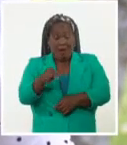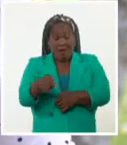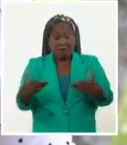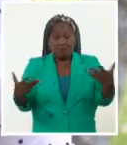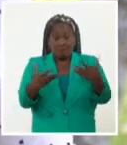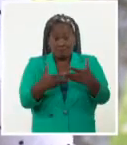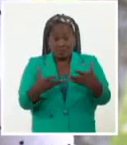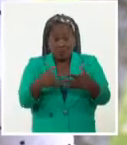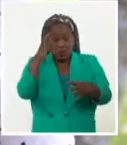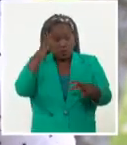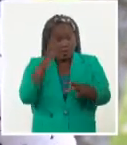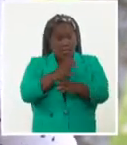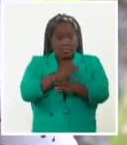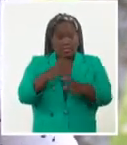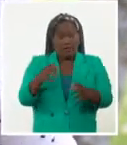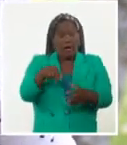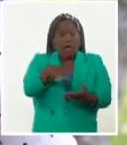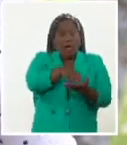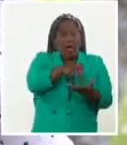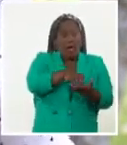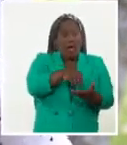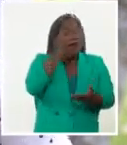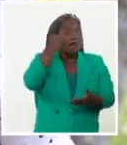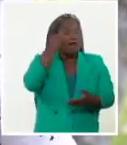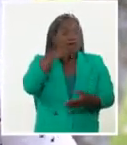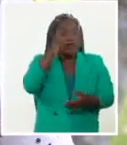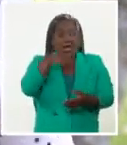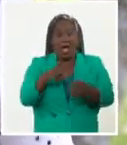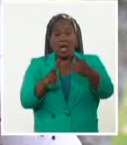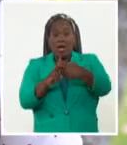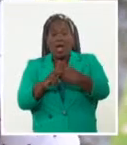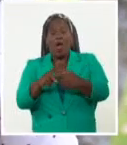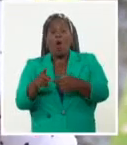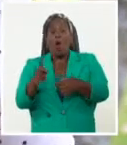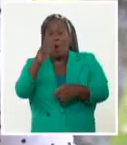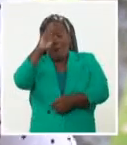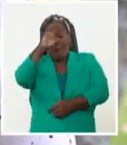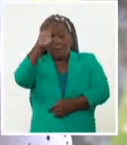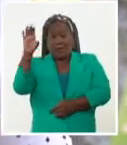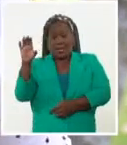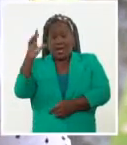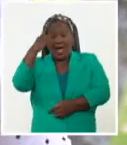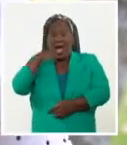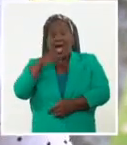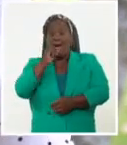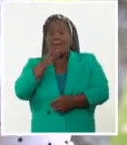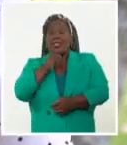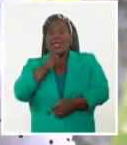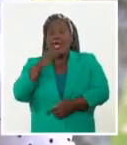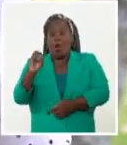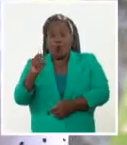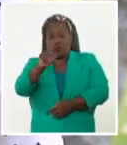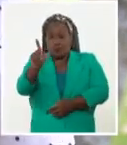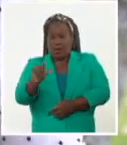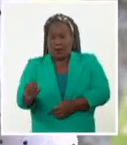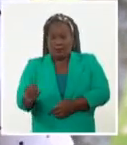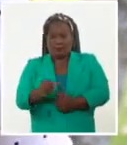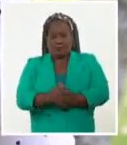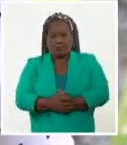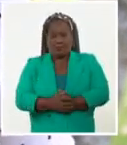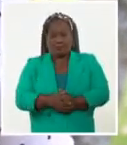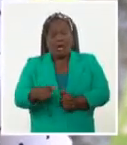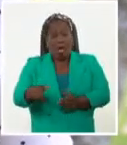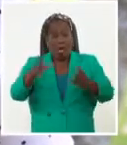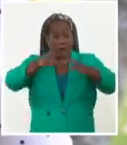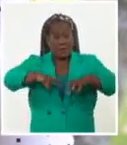científica entre el Instituto Finlay de Vacunas y el Hospital Amedeo di Savoia de Turín, Italia. Bueno, es un